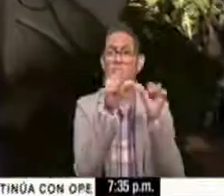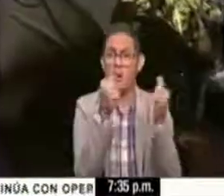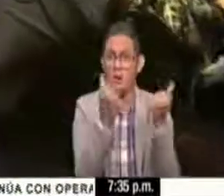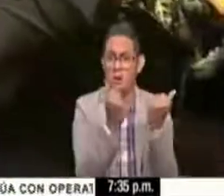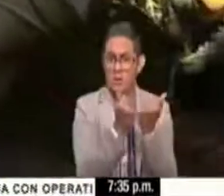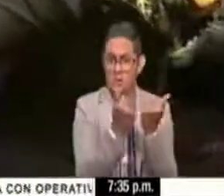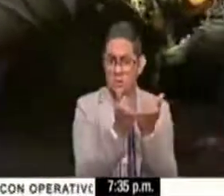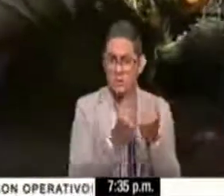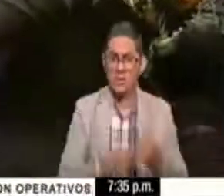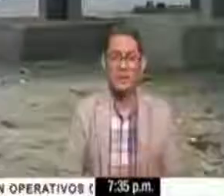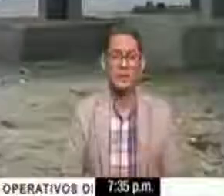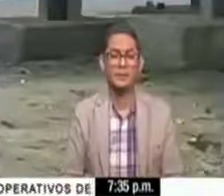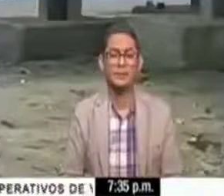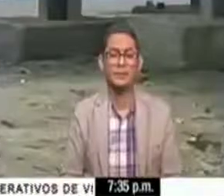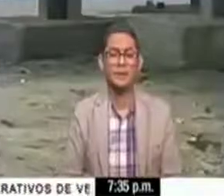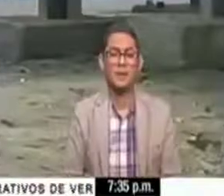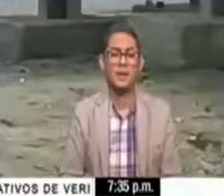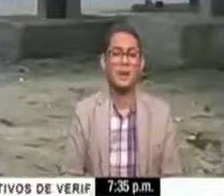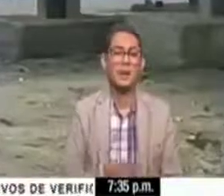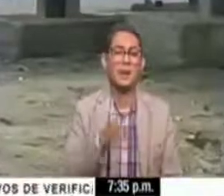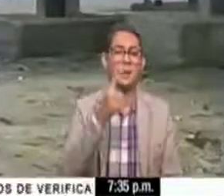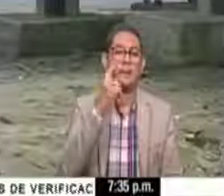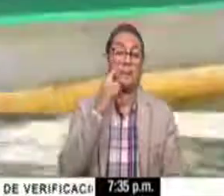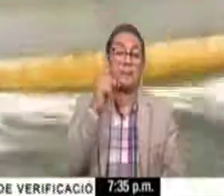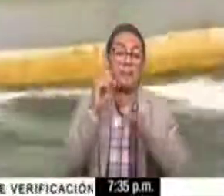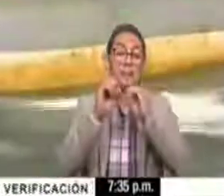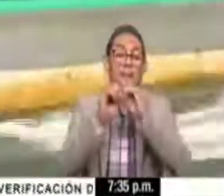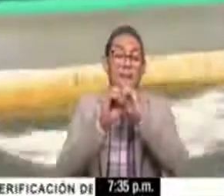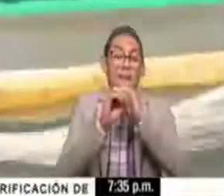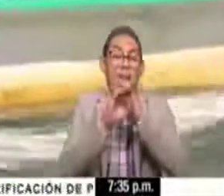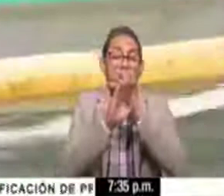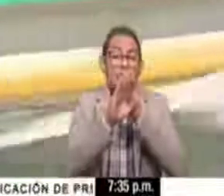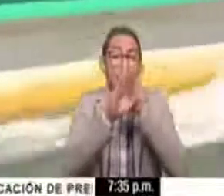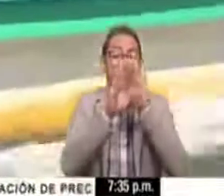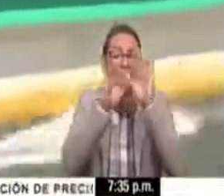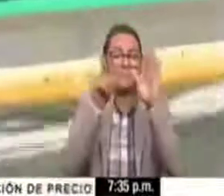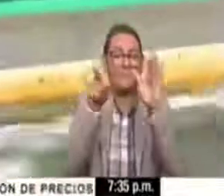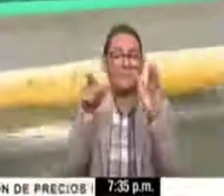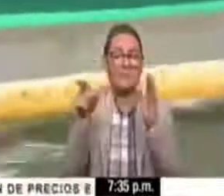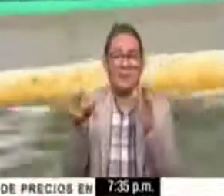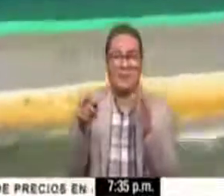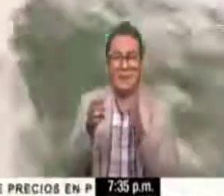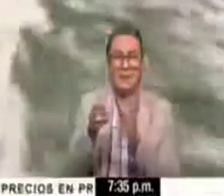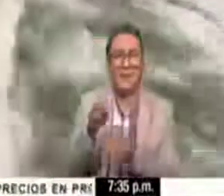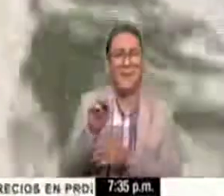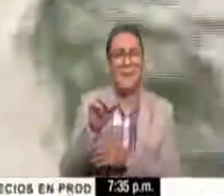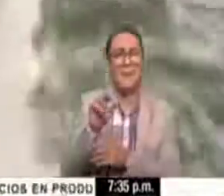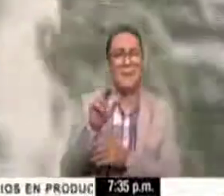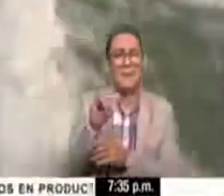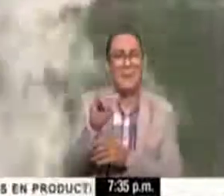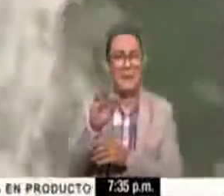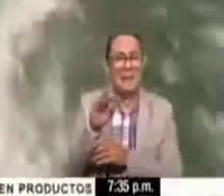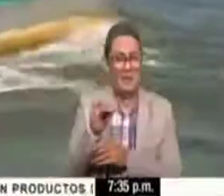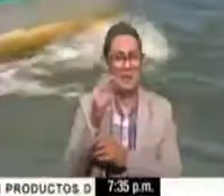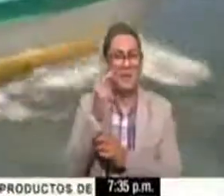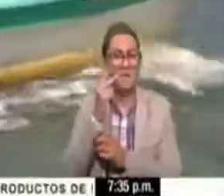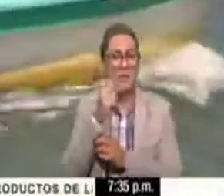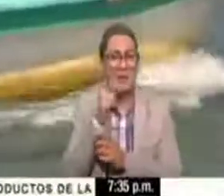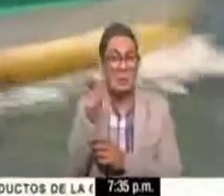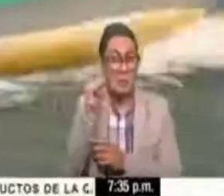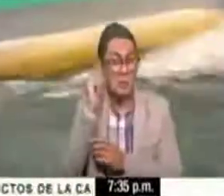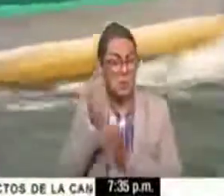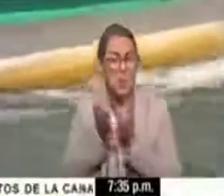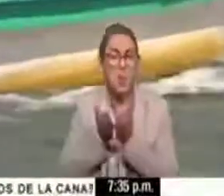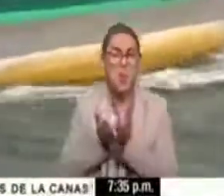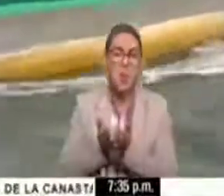Desde las primeras horas del día, Elvia sale desde el puerto de Palo Seco en Mariato, provincia de Veraguas. Navega en su